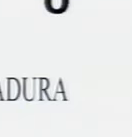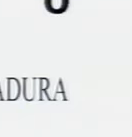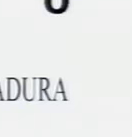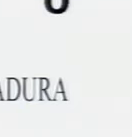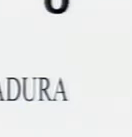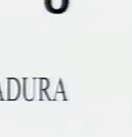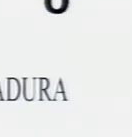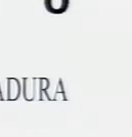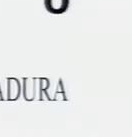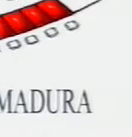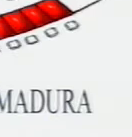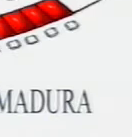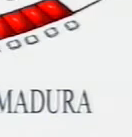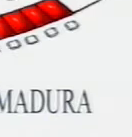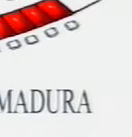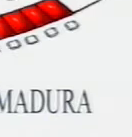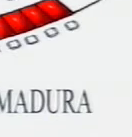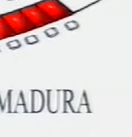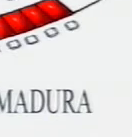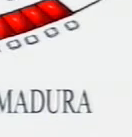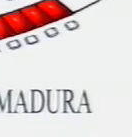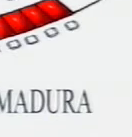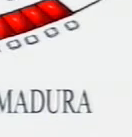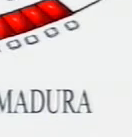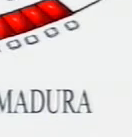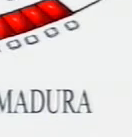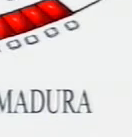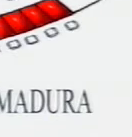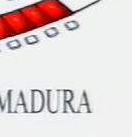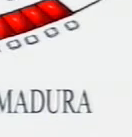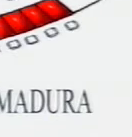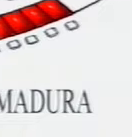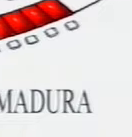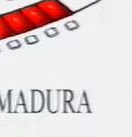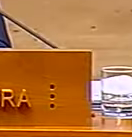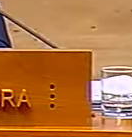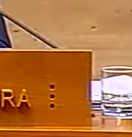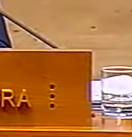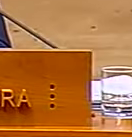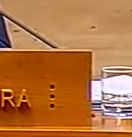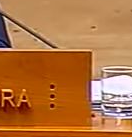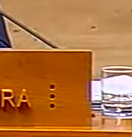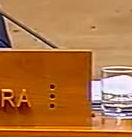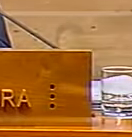ninguna abstención. Queda, por tanto, aprobada la enmienda número